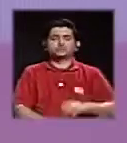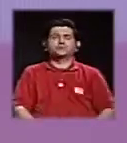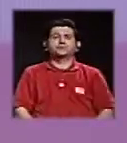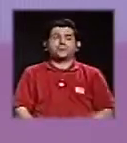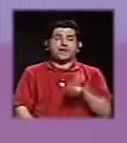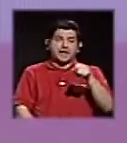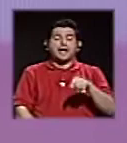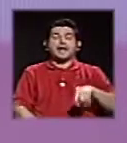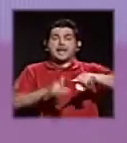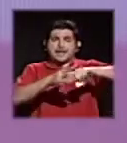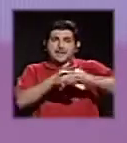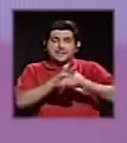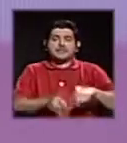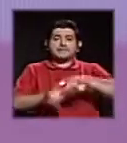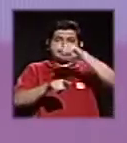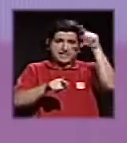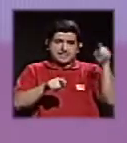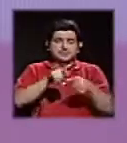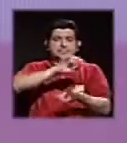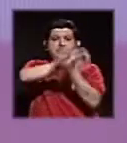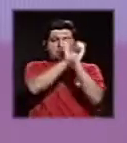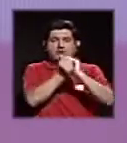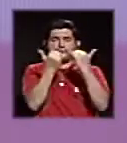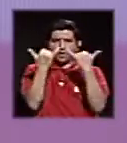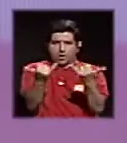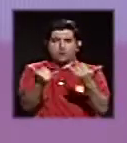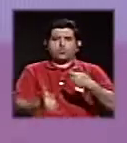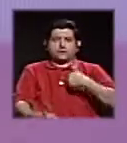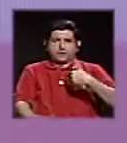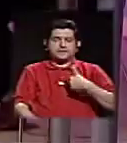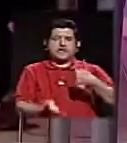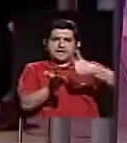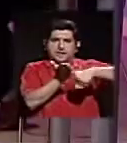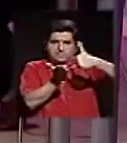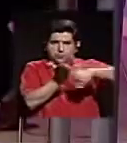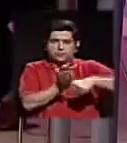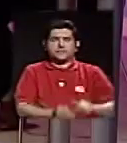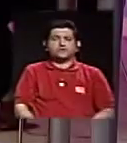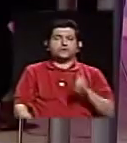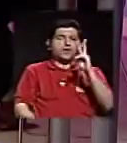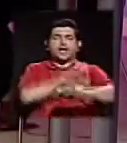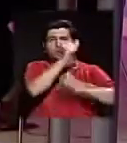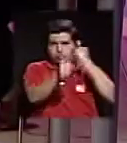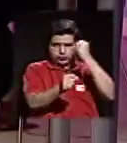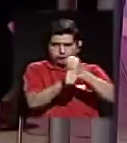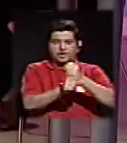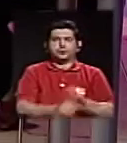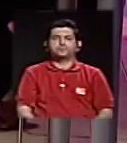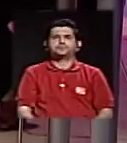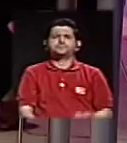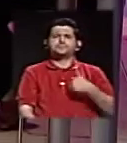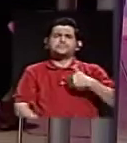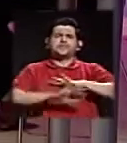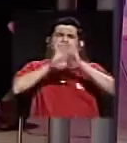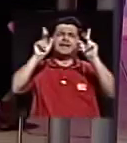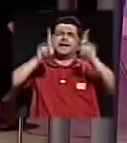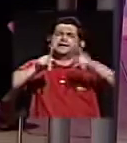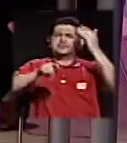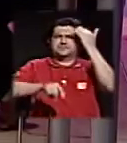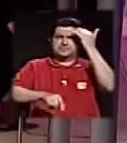ese cambio del ciclo electoral costarricense porque tenemos ahora elecciones cada uno bueno para que tenga claro el público